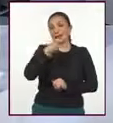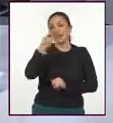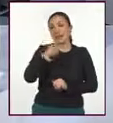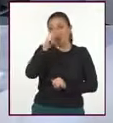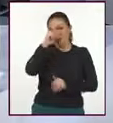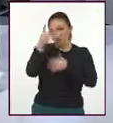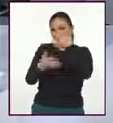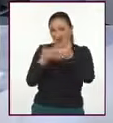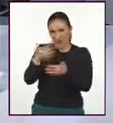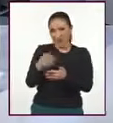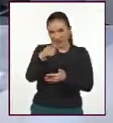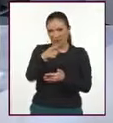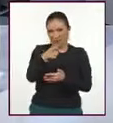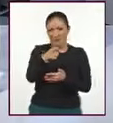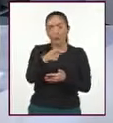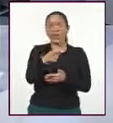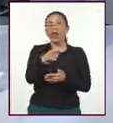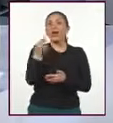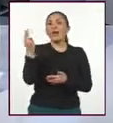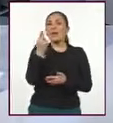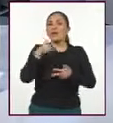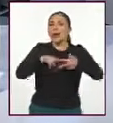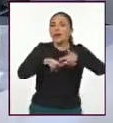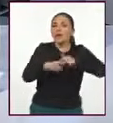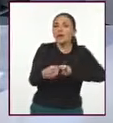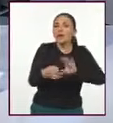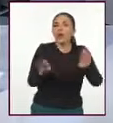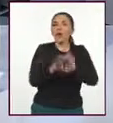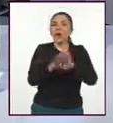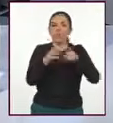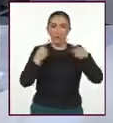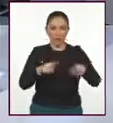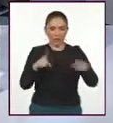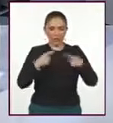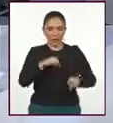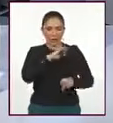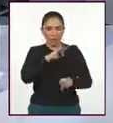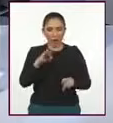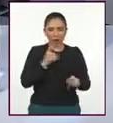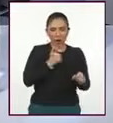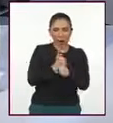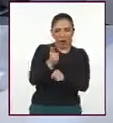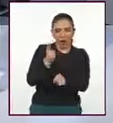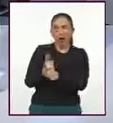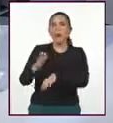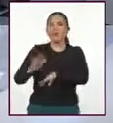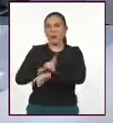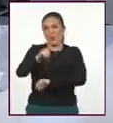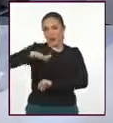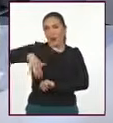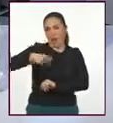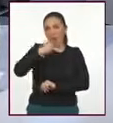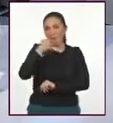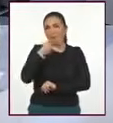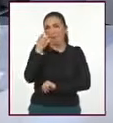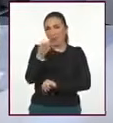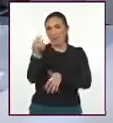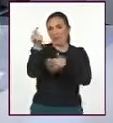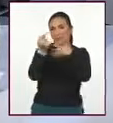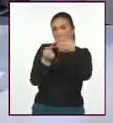menciona, tendría que empezar de algún modo la persona para poder detectar, ¿no? Porque como decía, todo este tipo de violencia